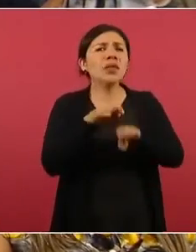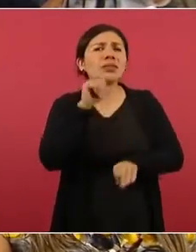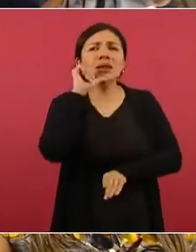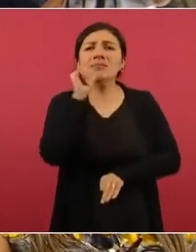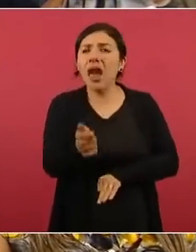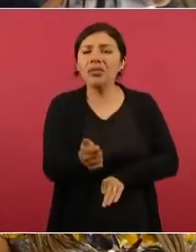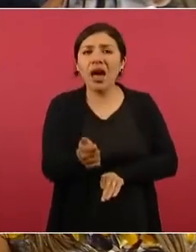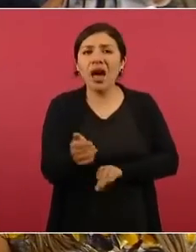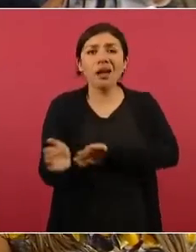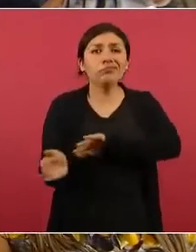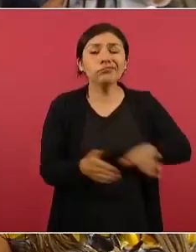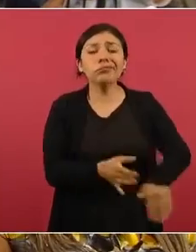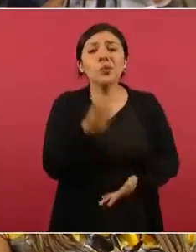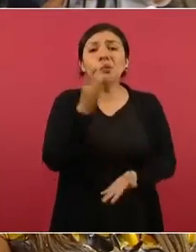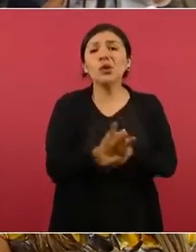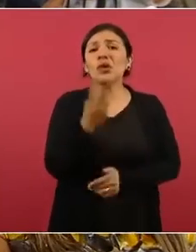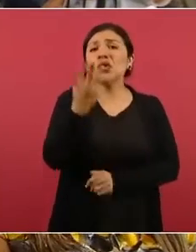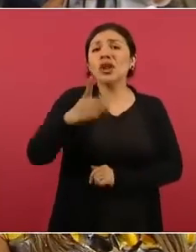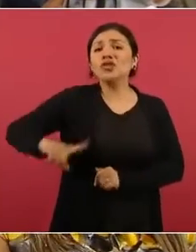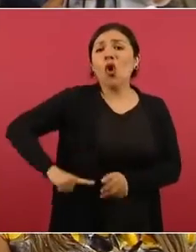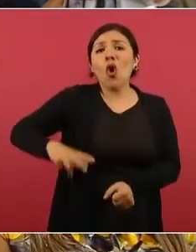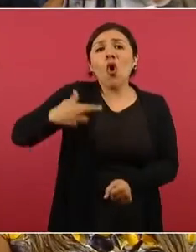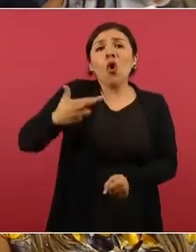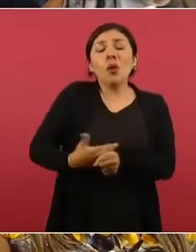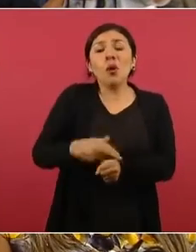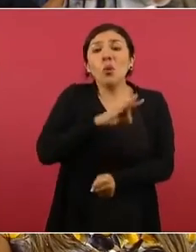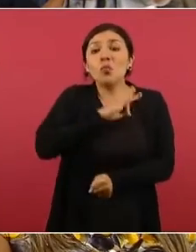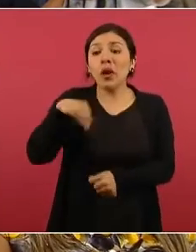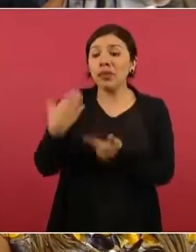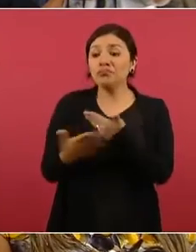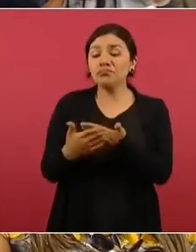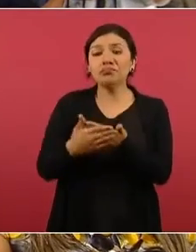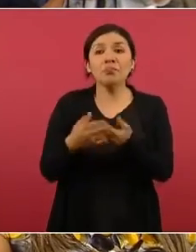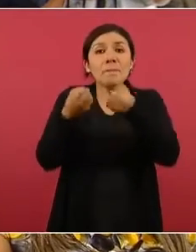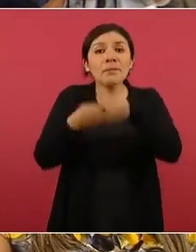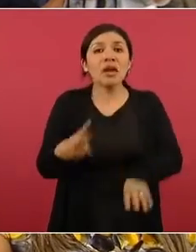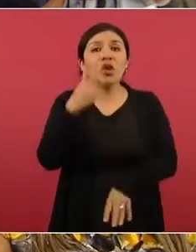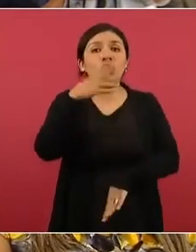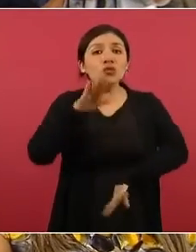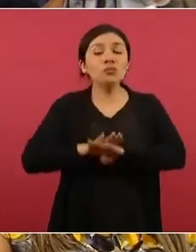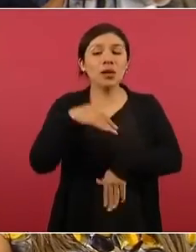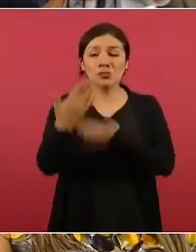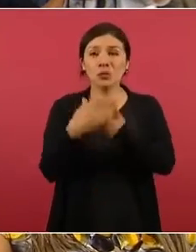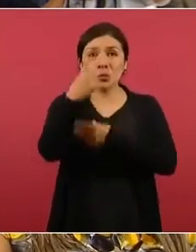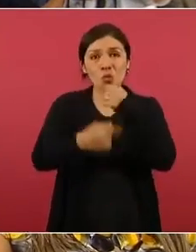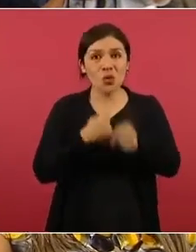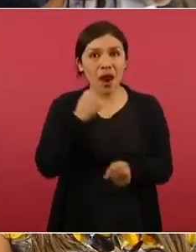con solo 3 gobernadores y en peligro de perder 2 el próximo año.